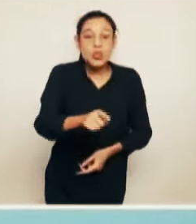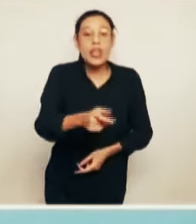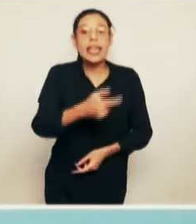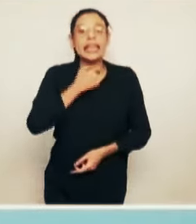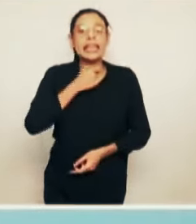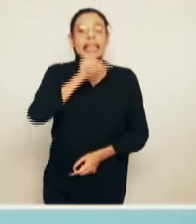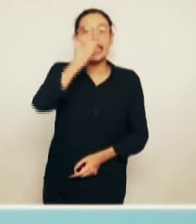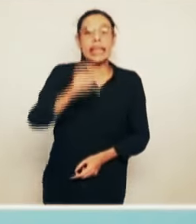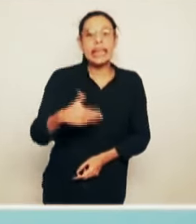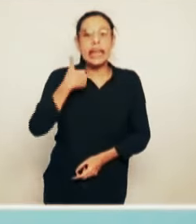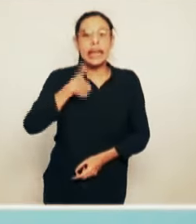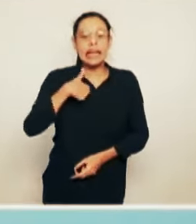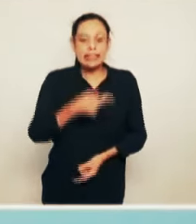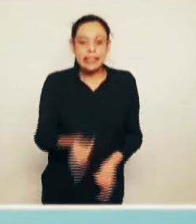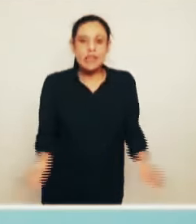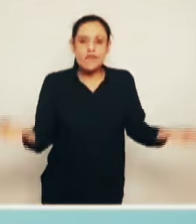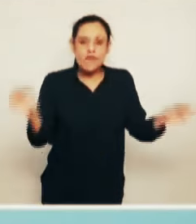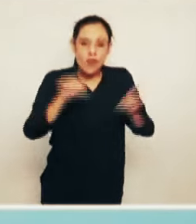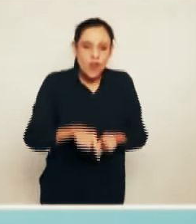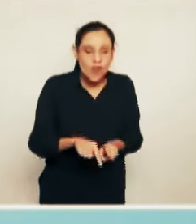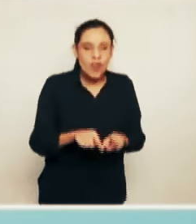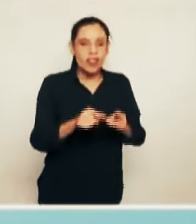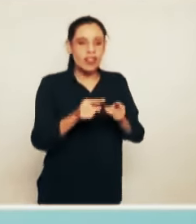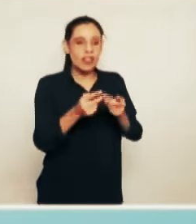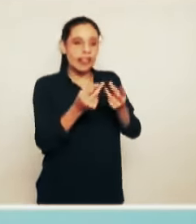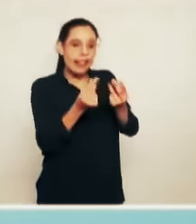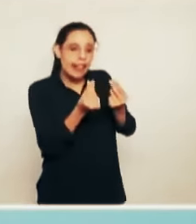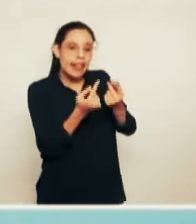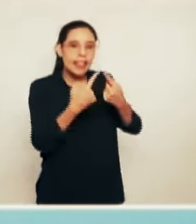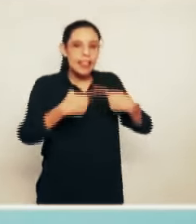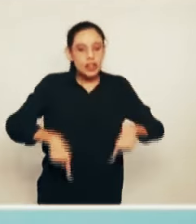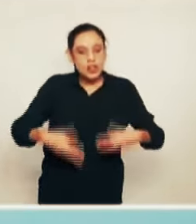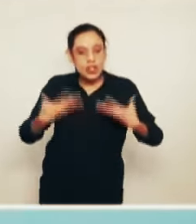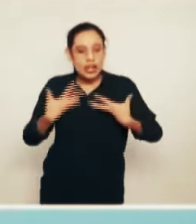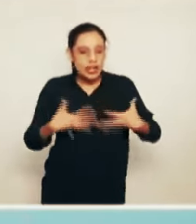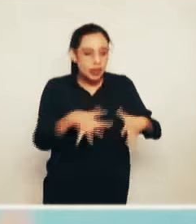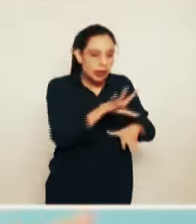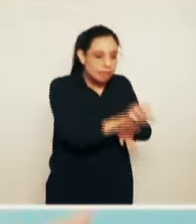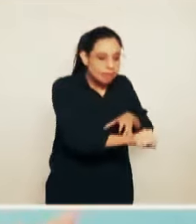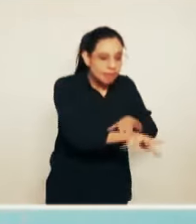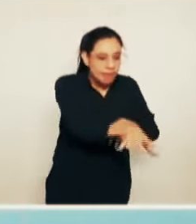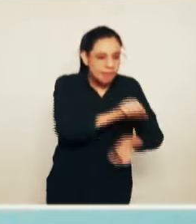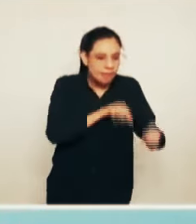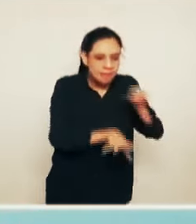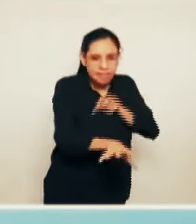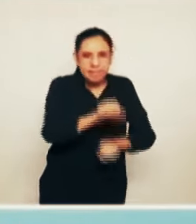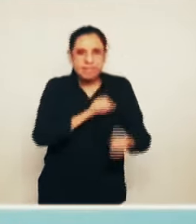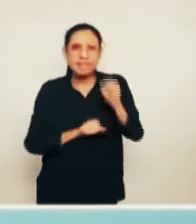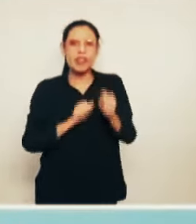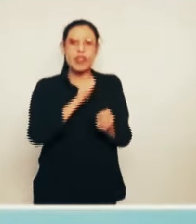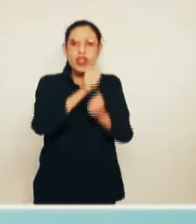país donde se extraigan todas sus riquezas, donde no haya industrias, donde